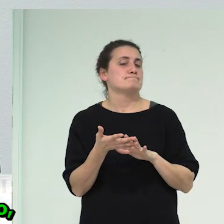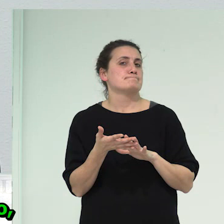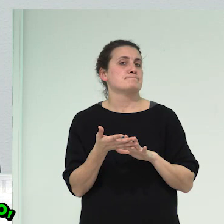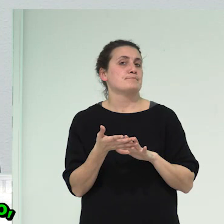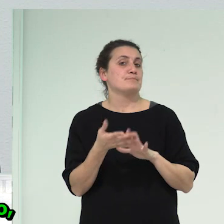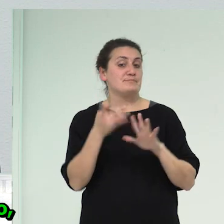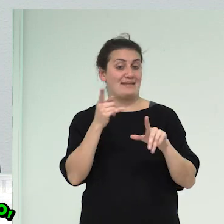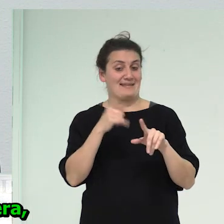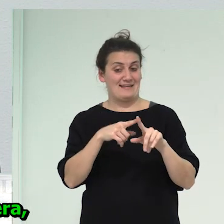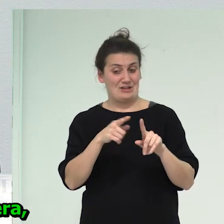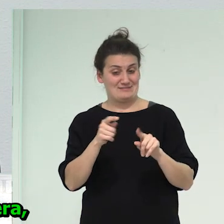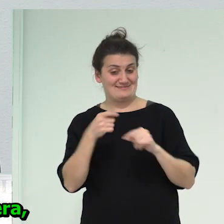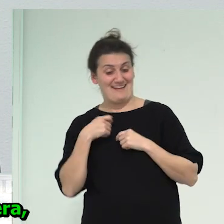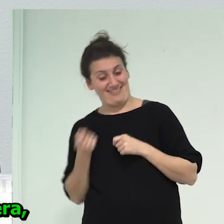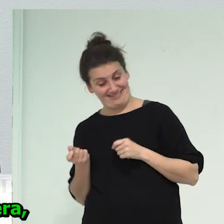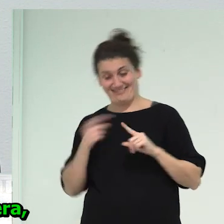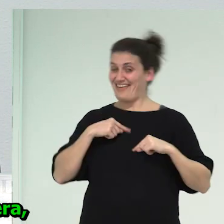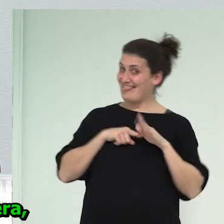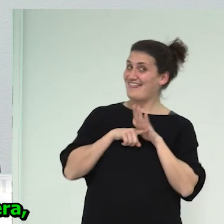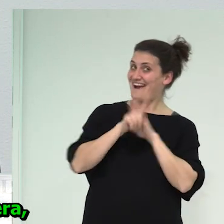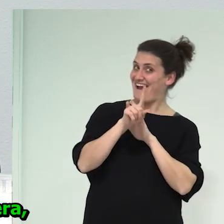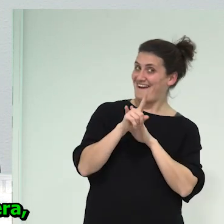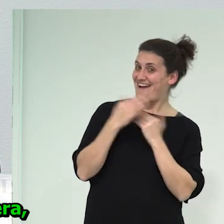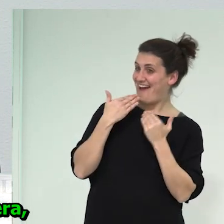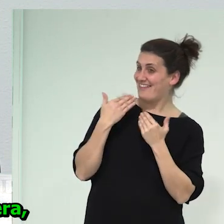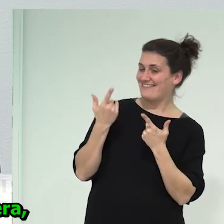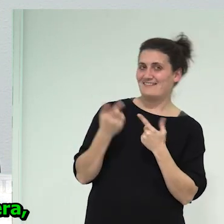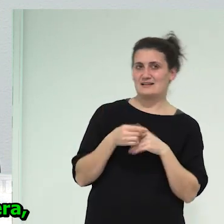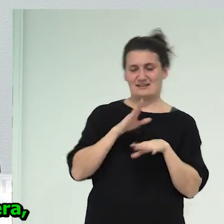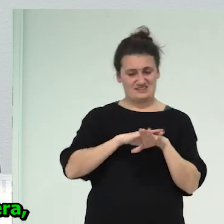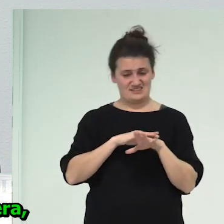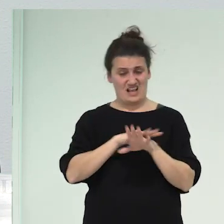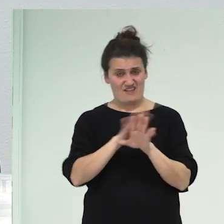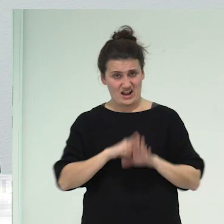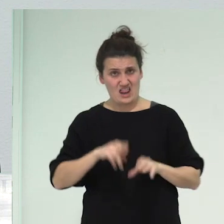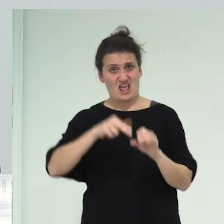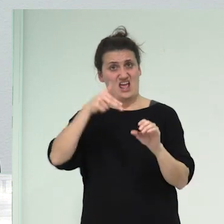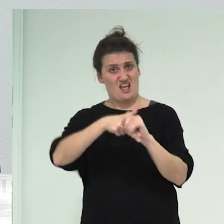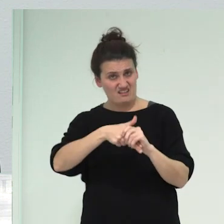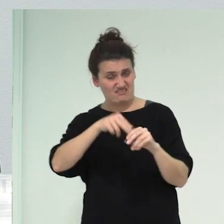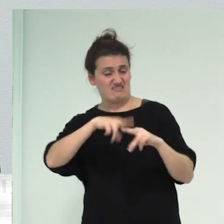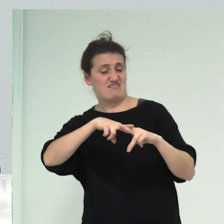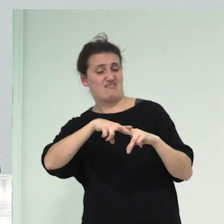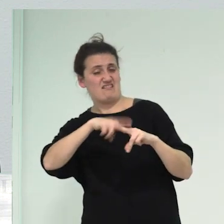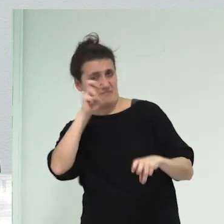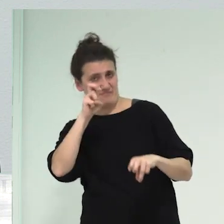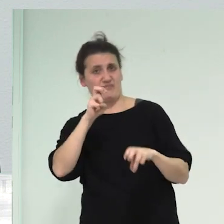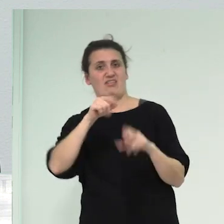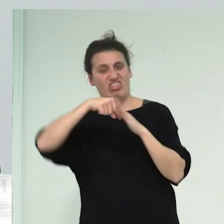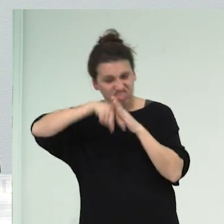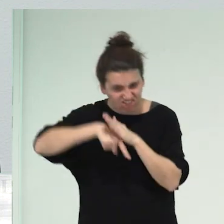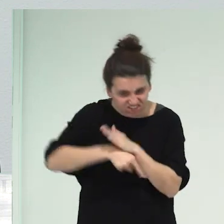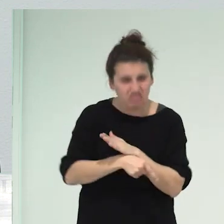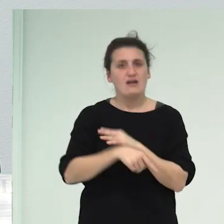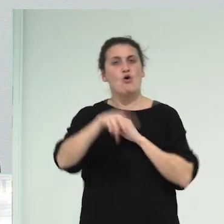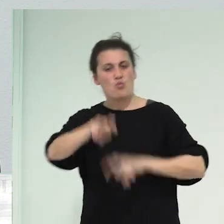de que nos van a llevar el desarrollo, sabemos que son explotación petrolera, explotación minera, cultivos